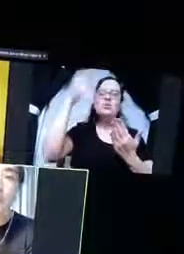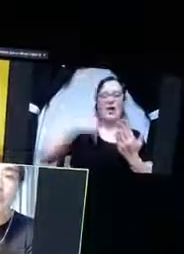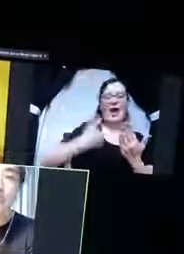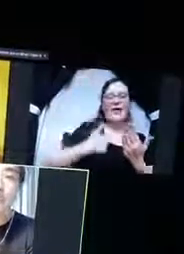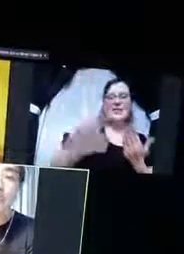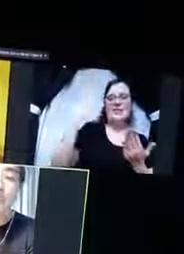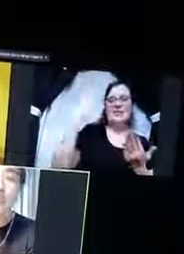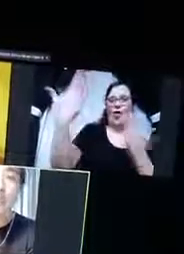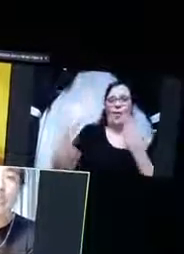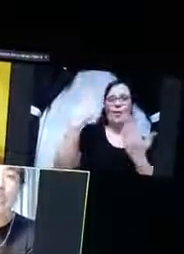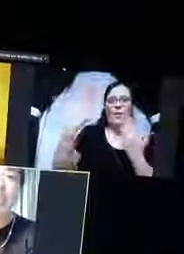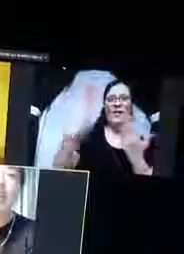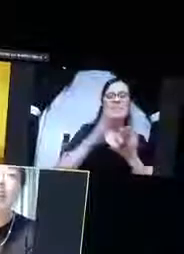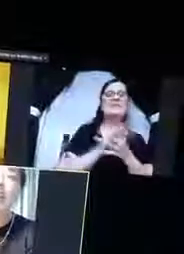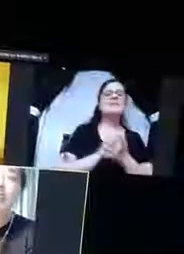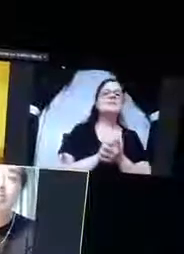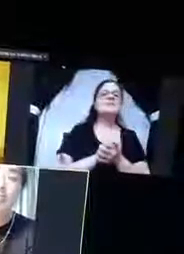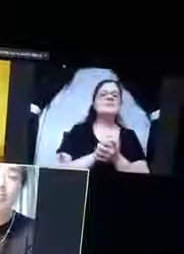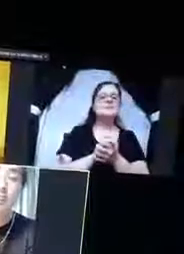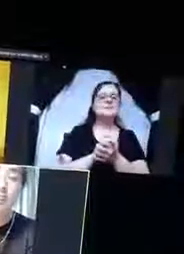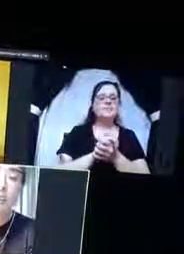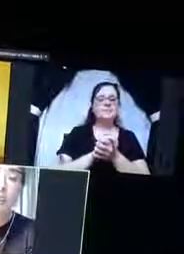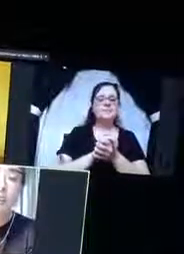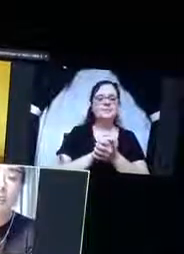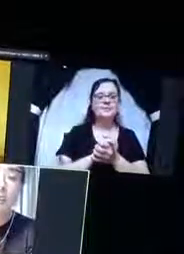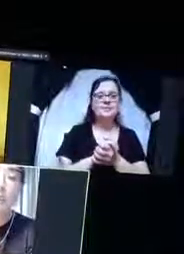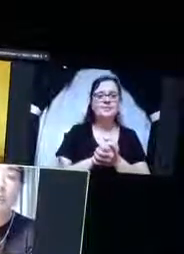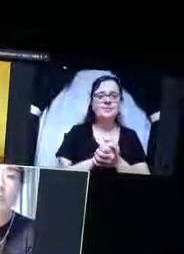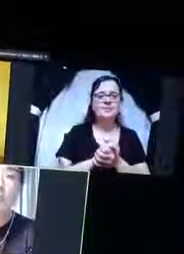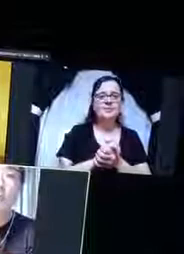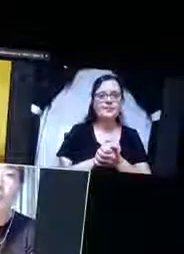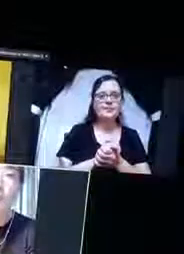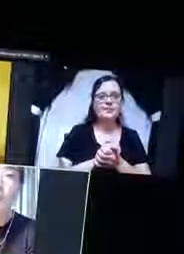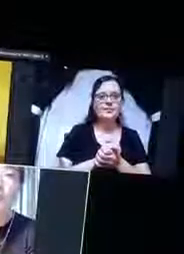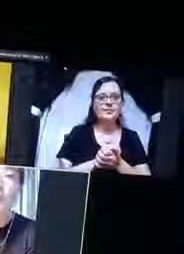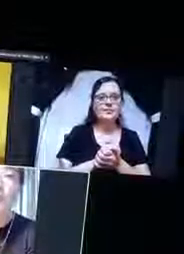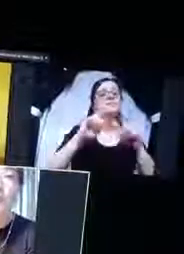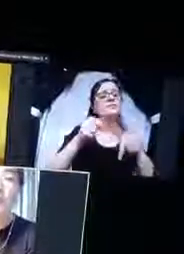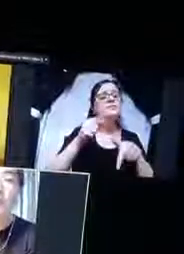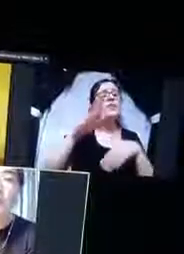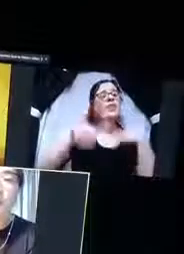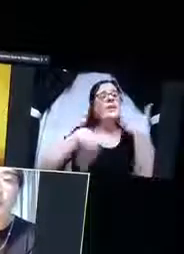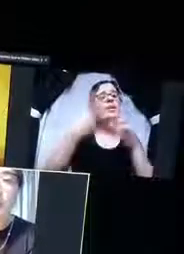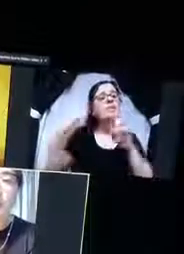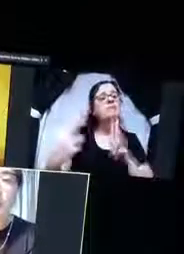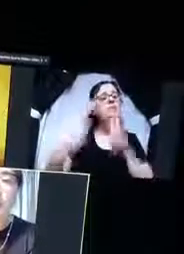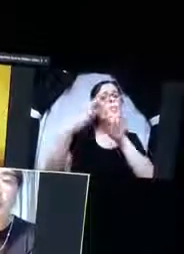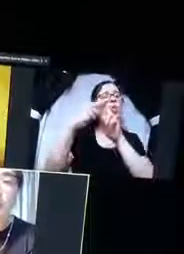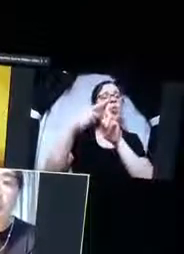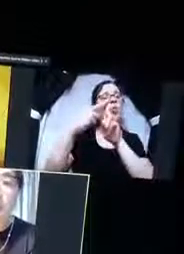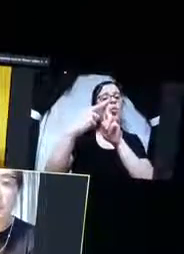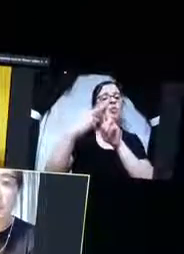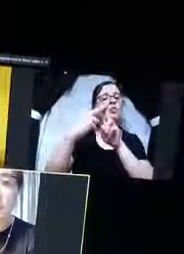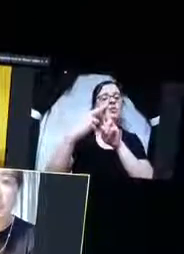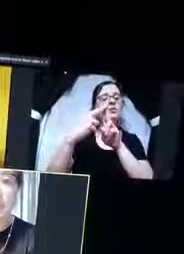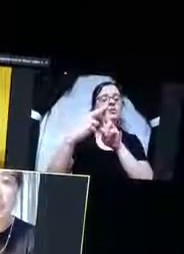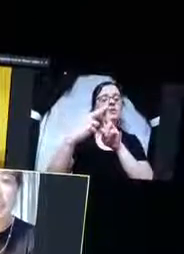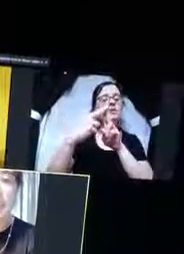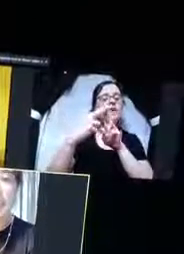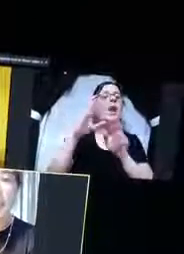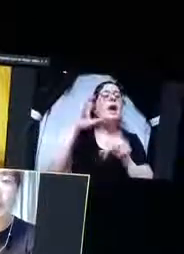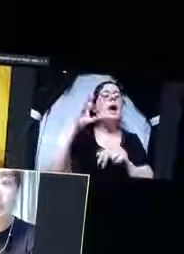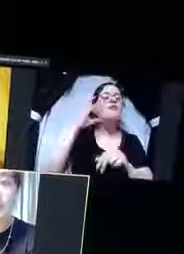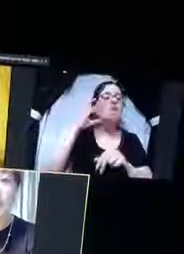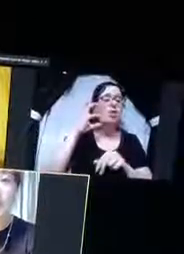Argentina o en otros países de Sudamérica, y tenemos otro encuentro con una colega fonoaudióloga